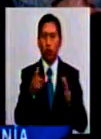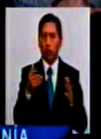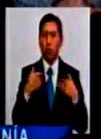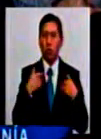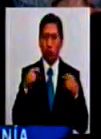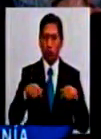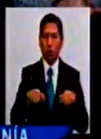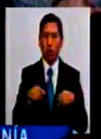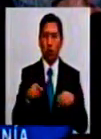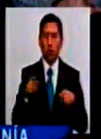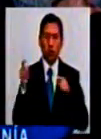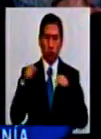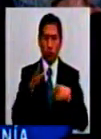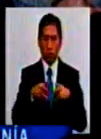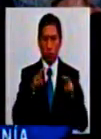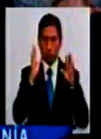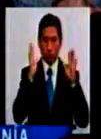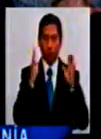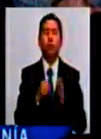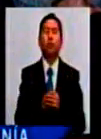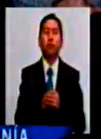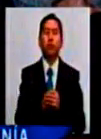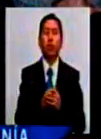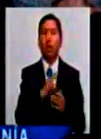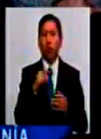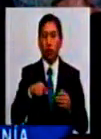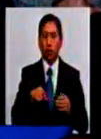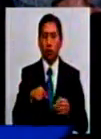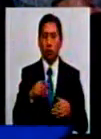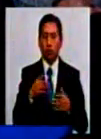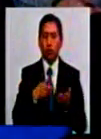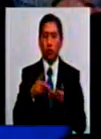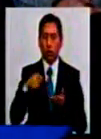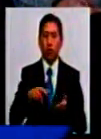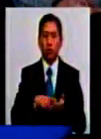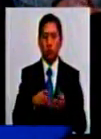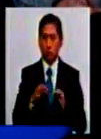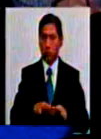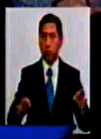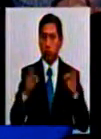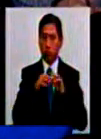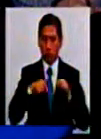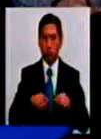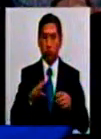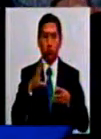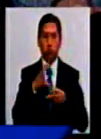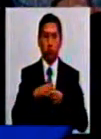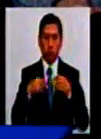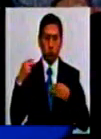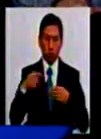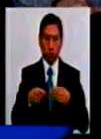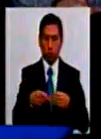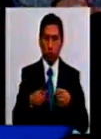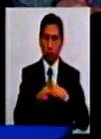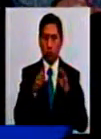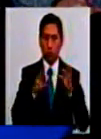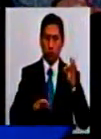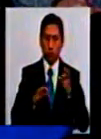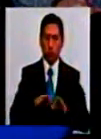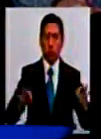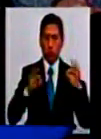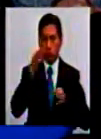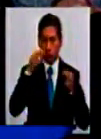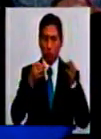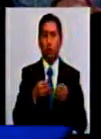su presencia, porque su presencia demuestra sin duda alguna la importancia histórica de este procedimiento judicial. Antes